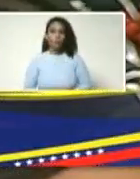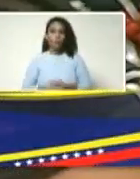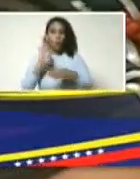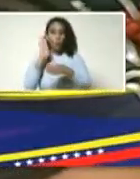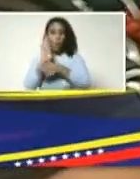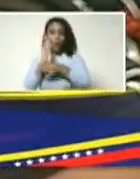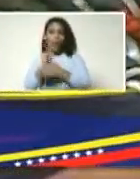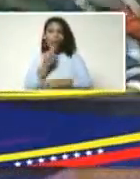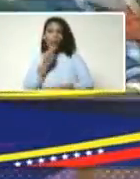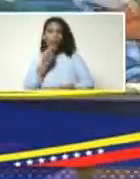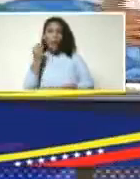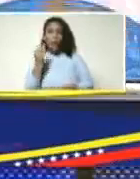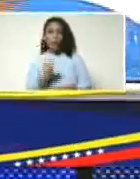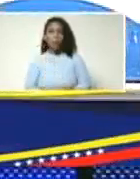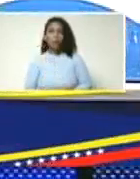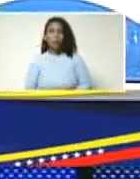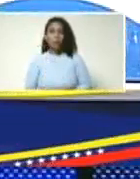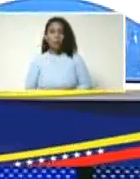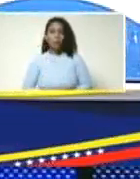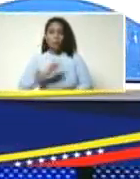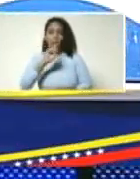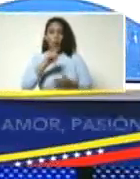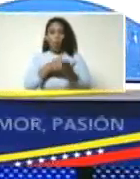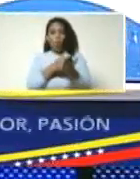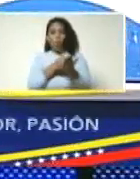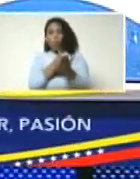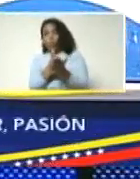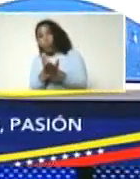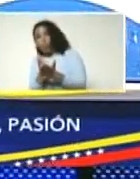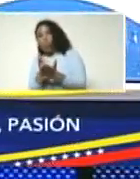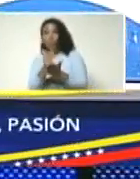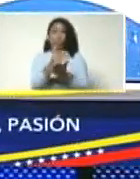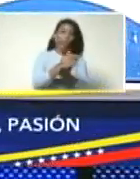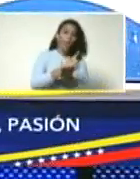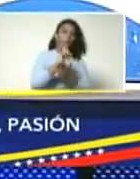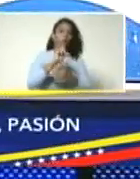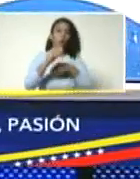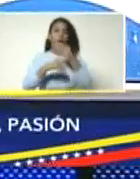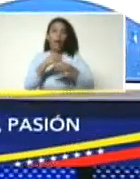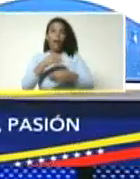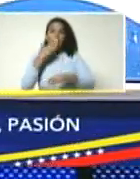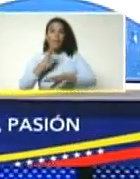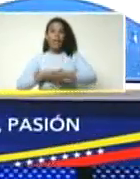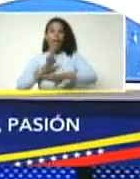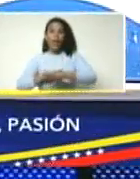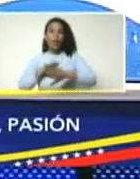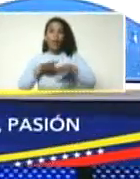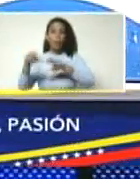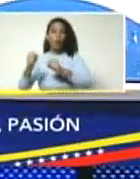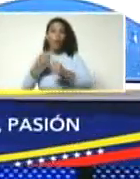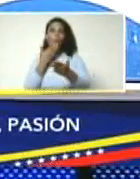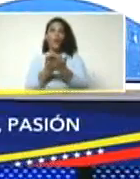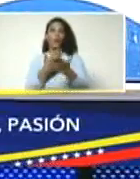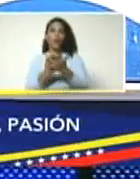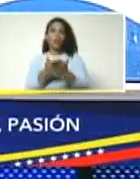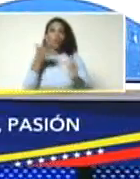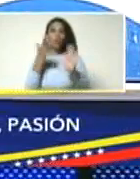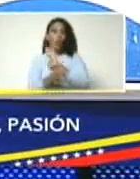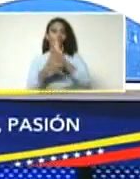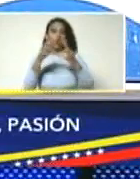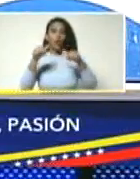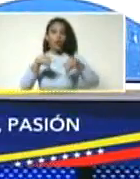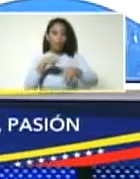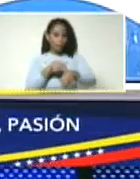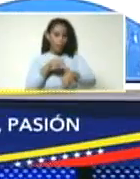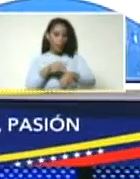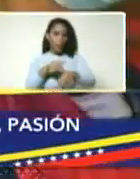Cuidar a la juventud para que no se descarríe, para que no caiga en las tentaciones que el capitalismo les propone, sobre todo en esta